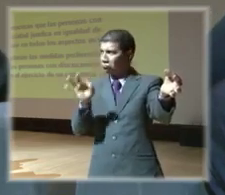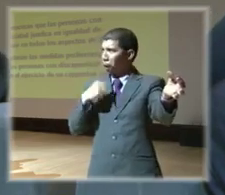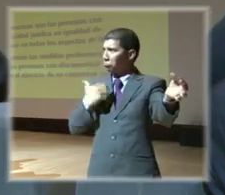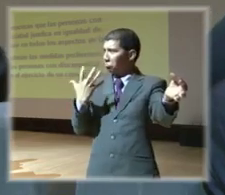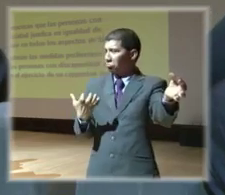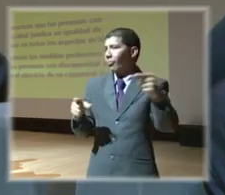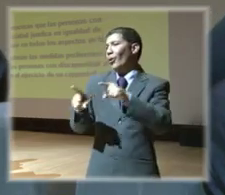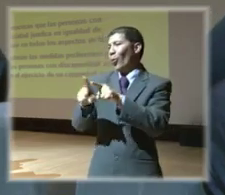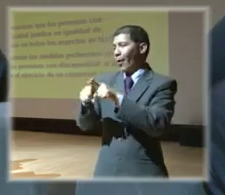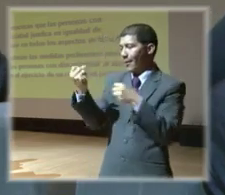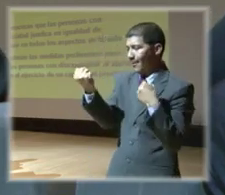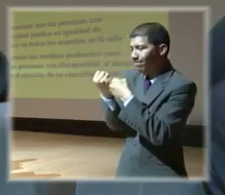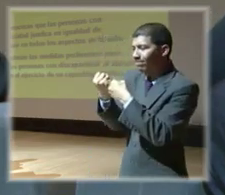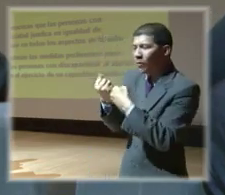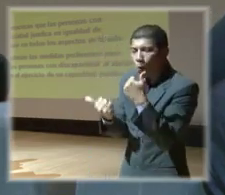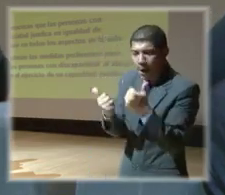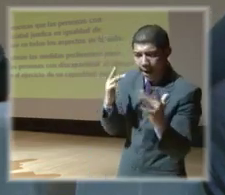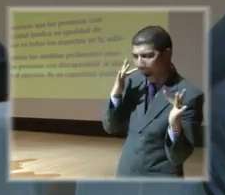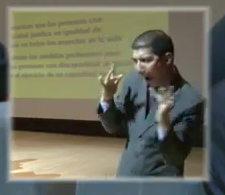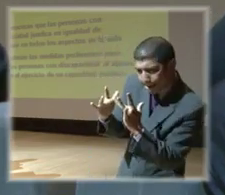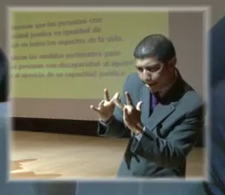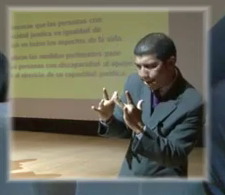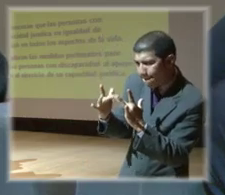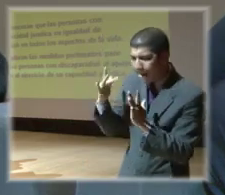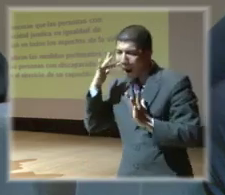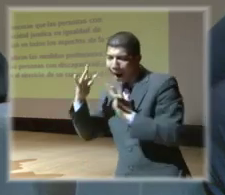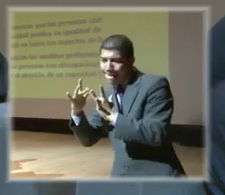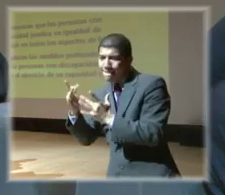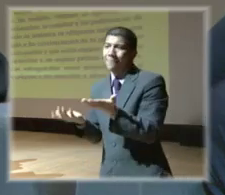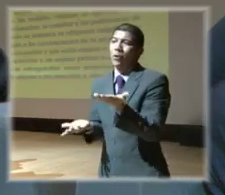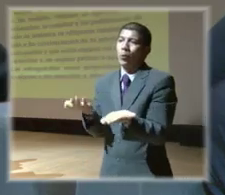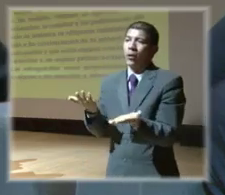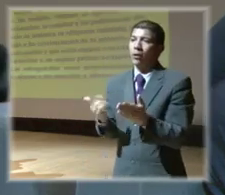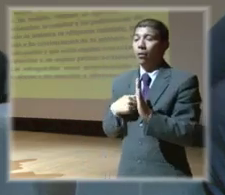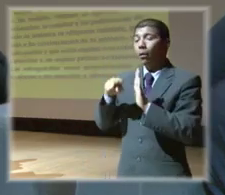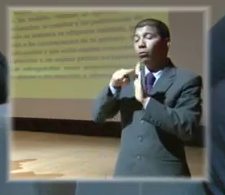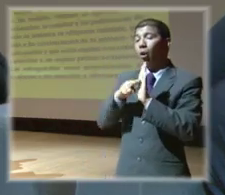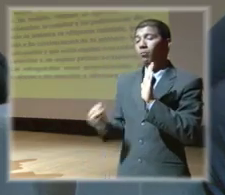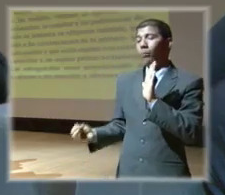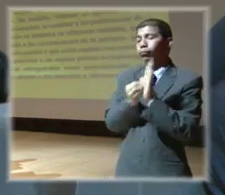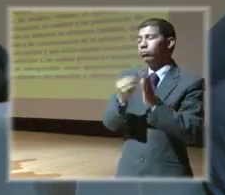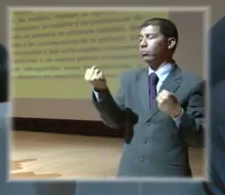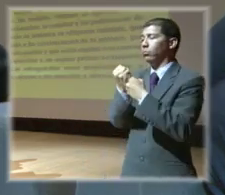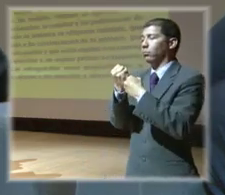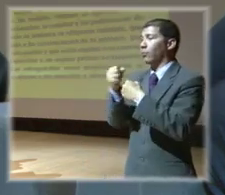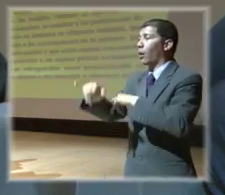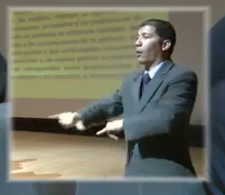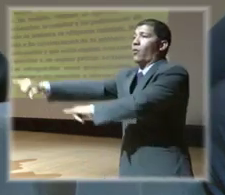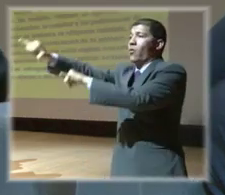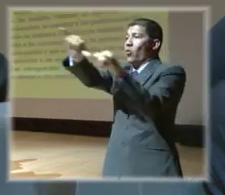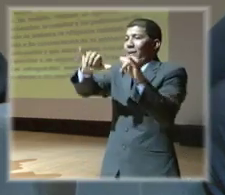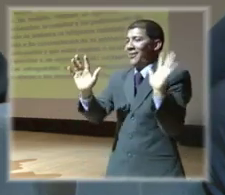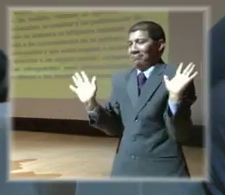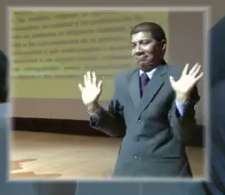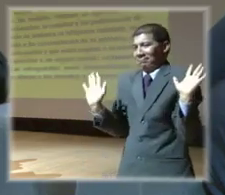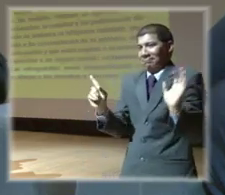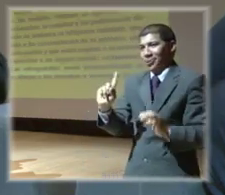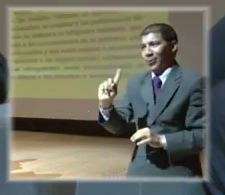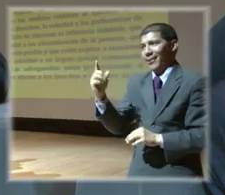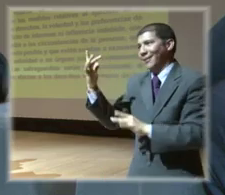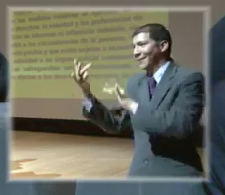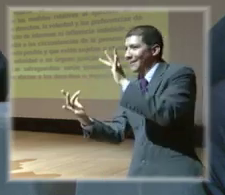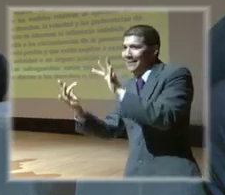esquema de apoyo en la toma de decisiones, eso tiene que ser caso por caso y tiene que ser revisado en los diferentes momentos de la vida